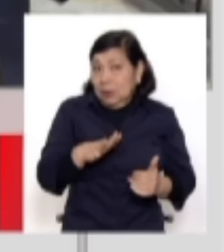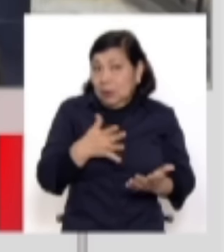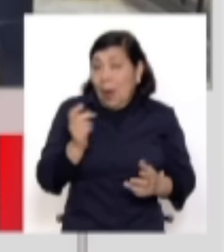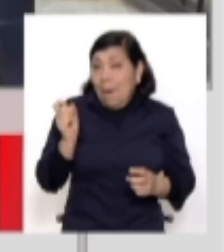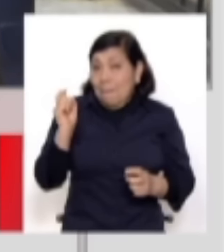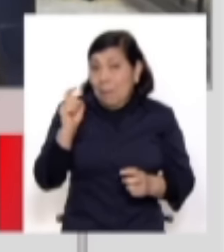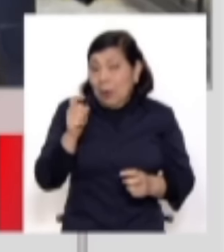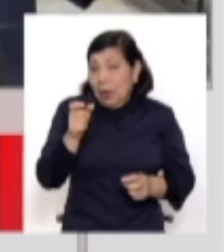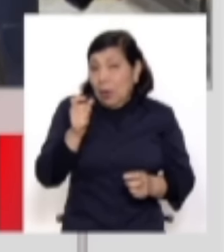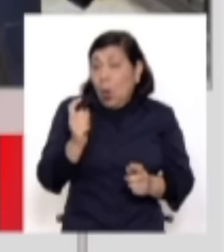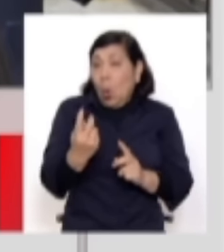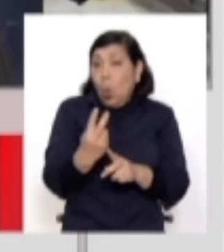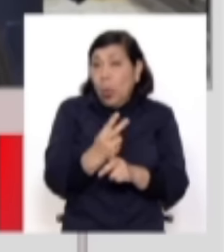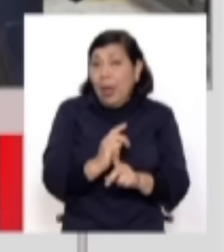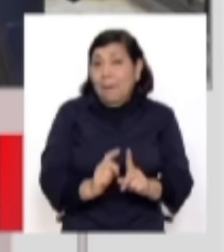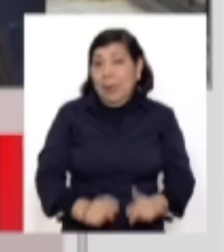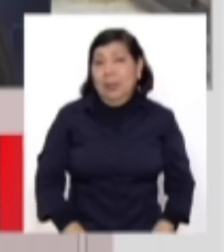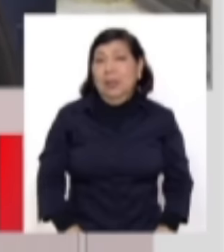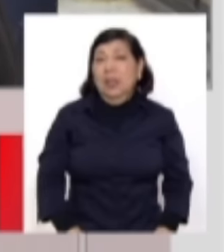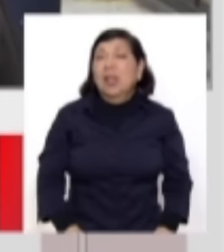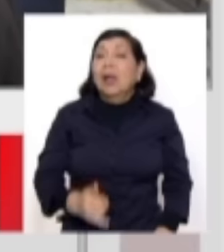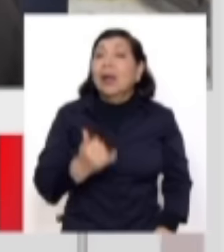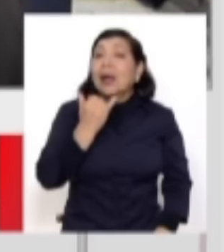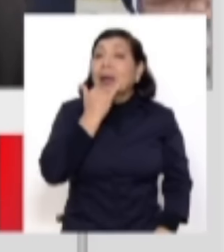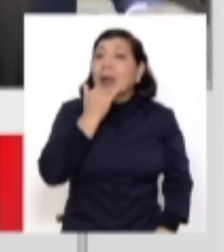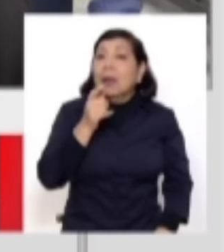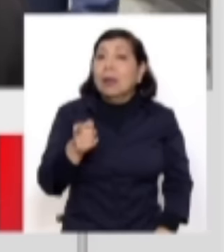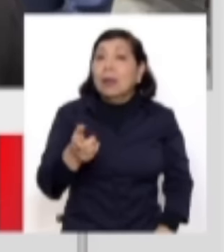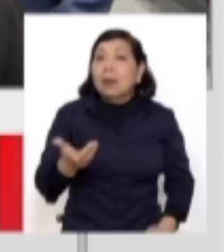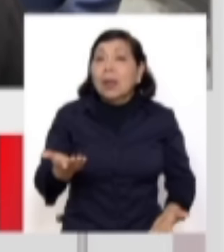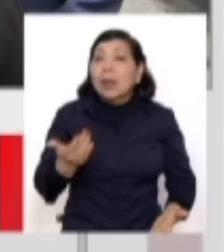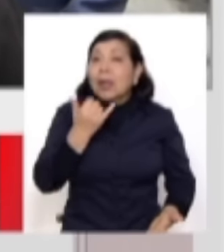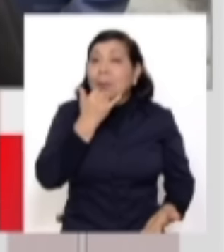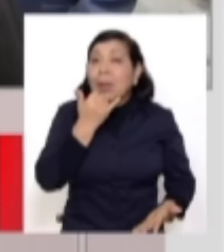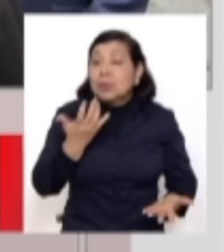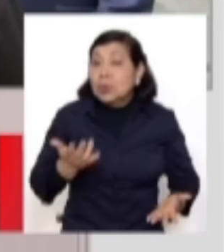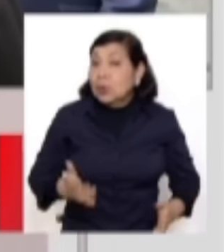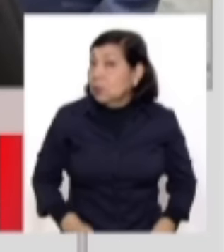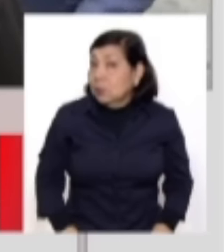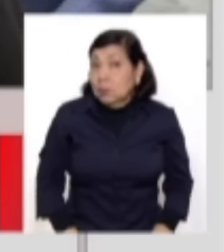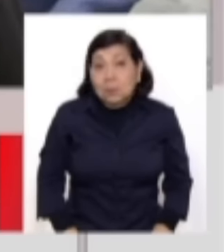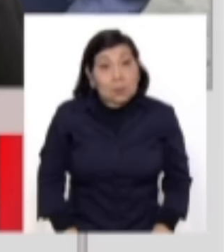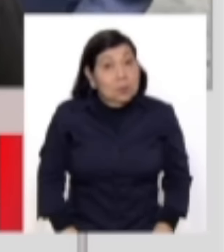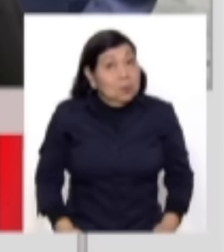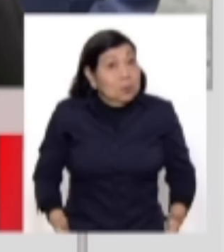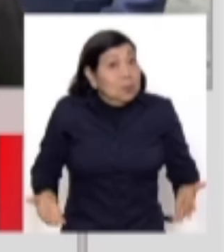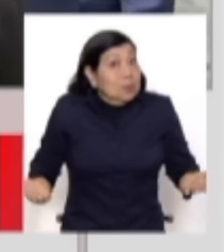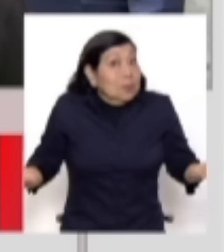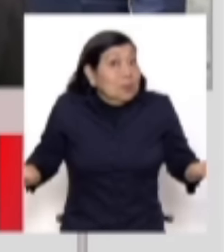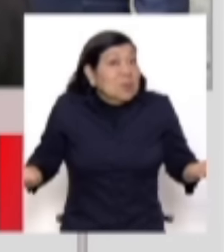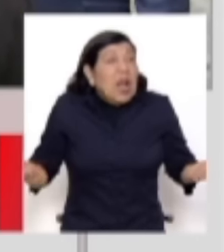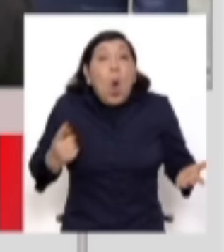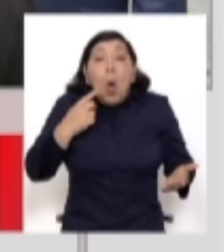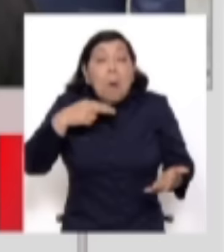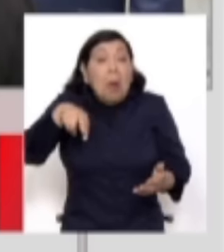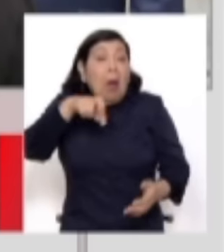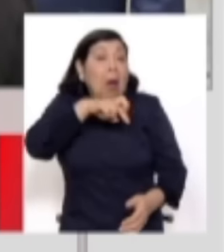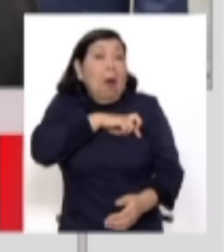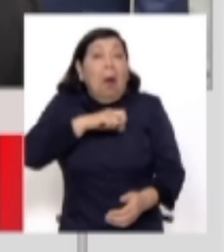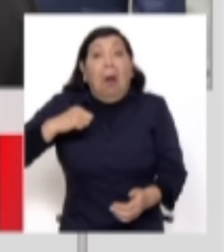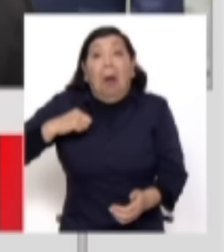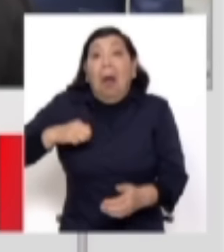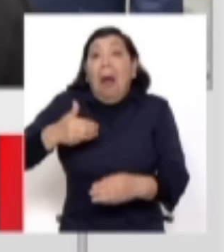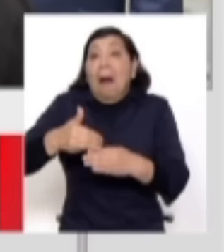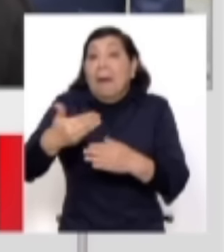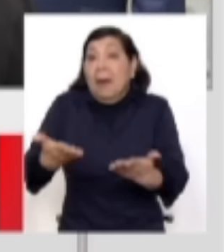cierta dificultad con el personal de seguridad. ¿Y qué pasó con la seguridad del condominio? Sí, justamente eso es lo que hemos visualizado en las cámaras, cómo ha